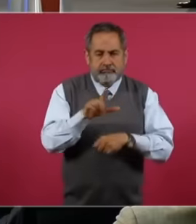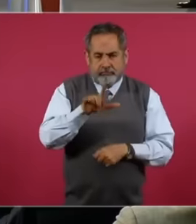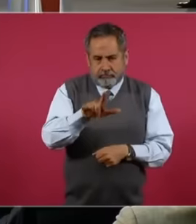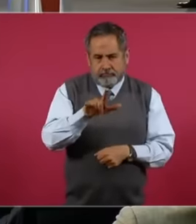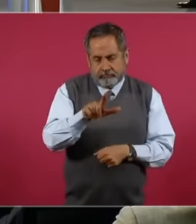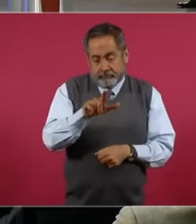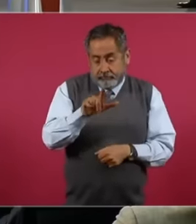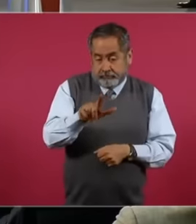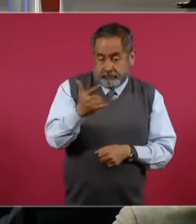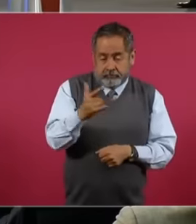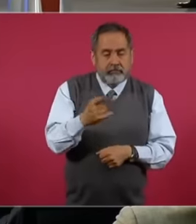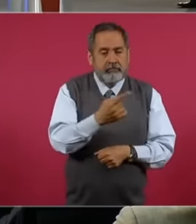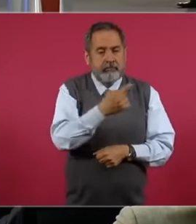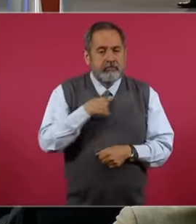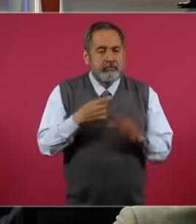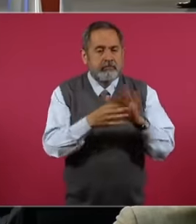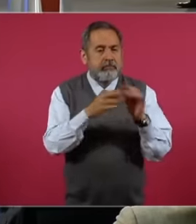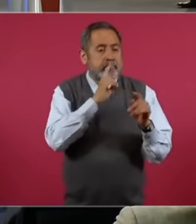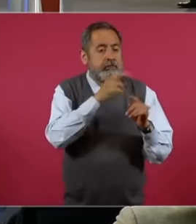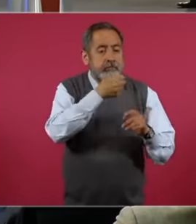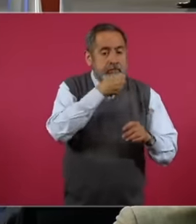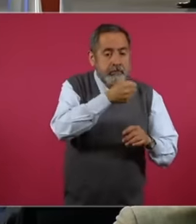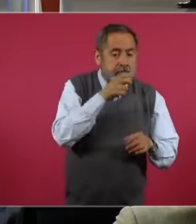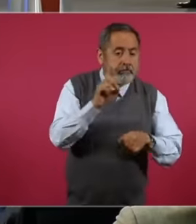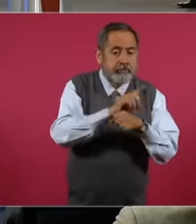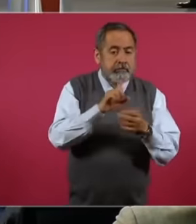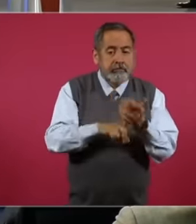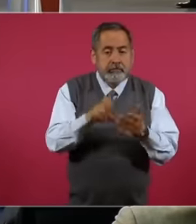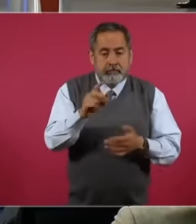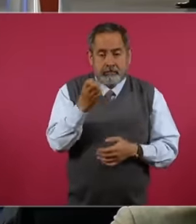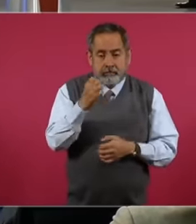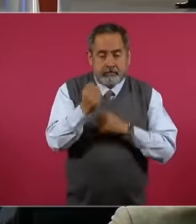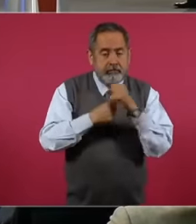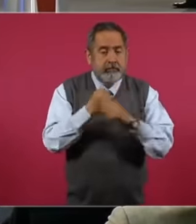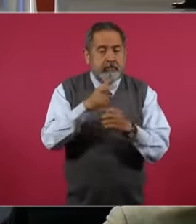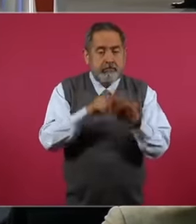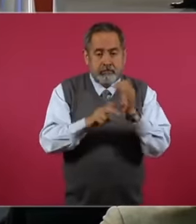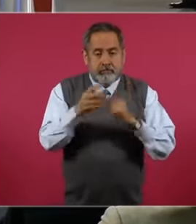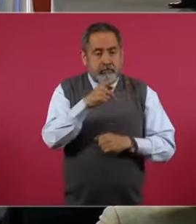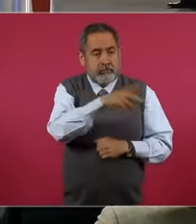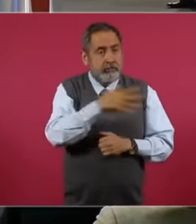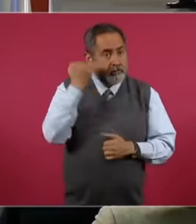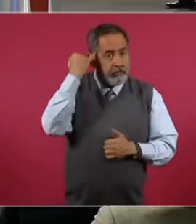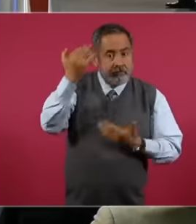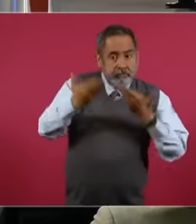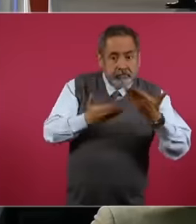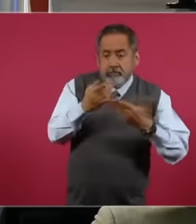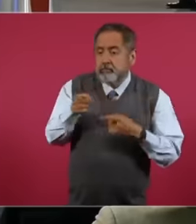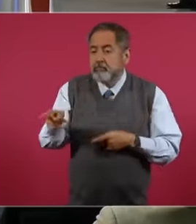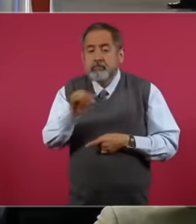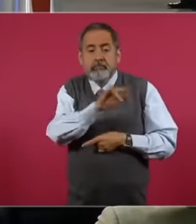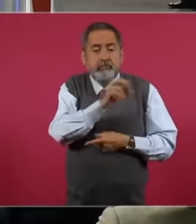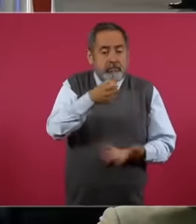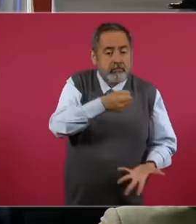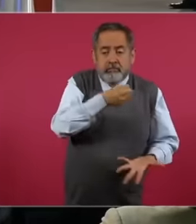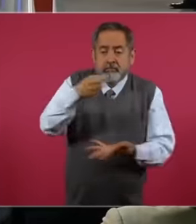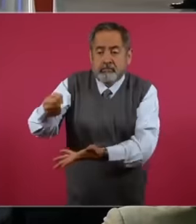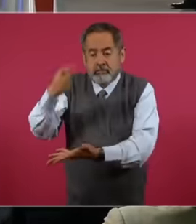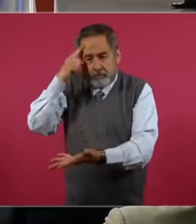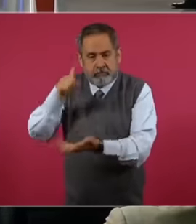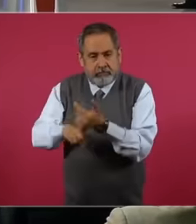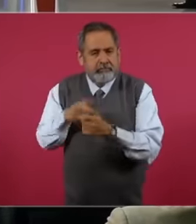pasado. Menciona su reportaje del 30 de enero de 2024, donde planteas la duda de si hubo dinero del